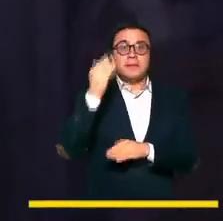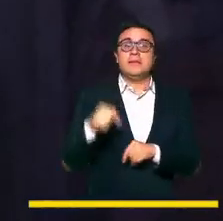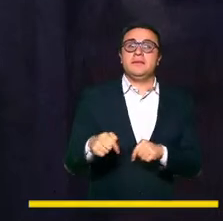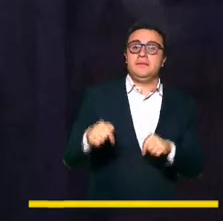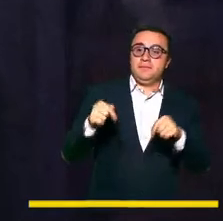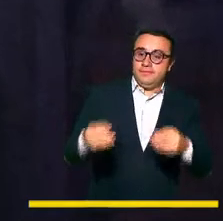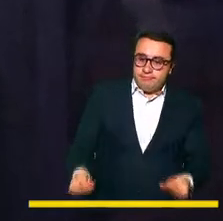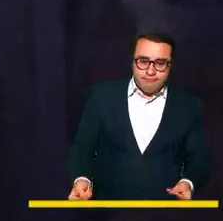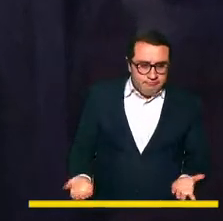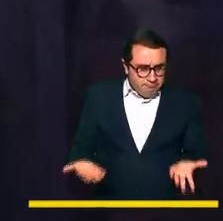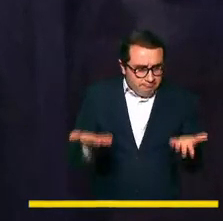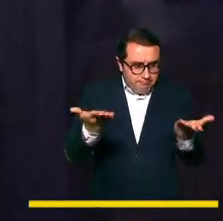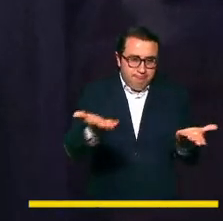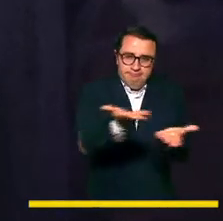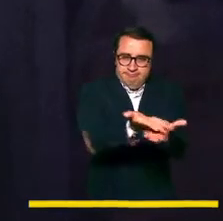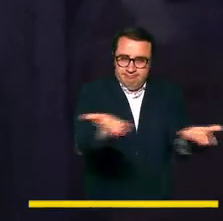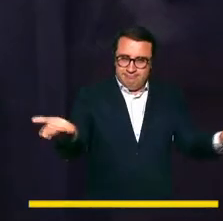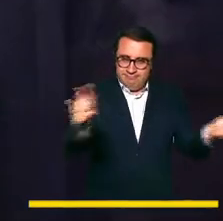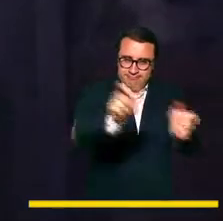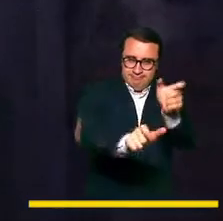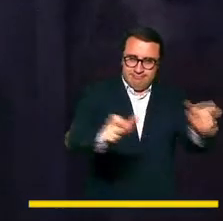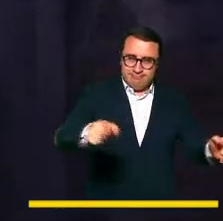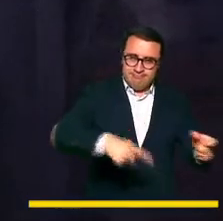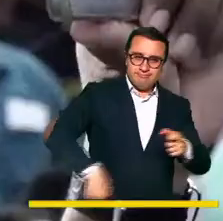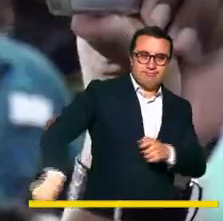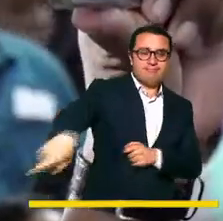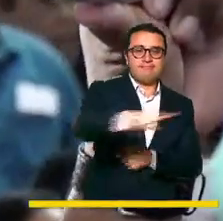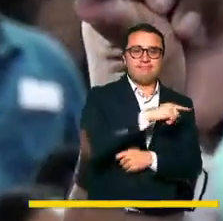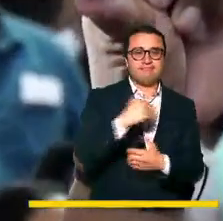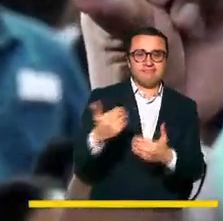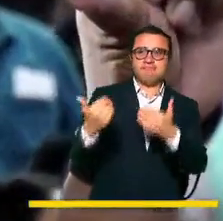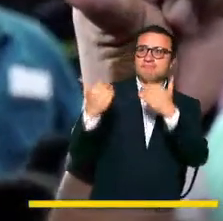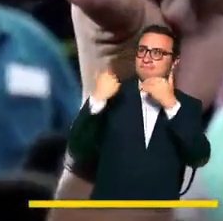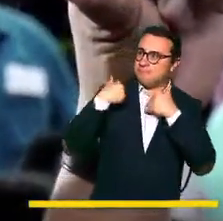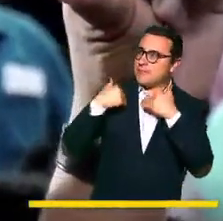al pueblo la decisión de hacerlo,